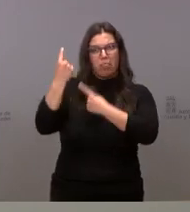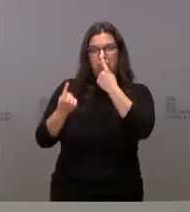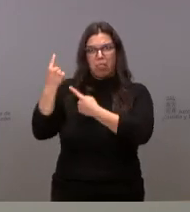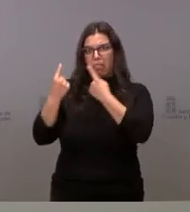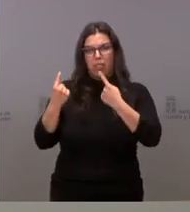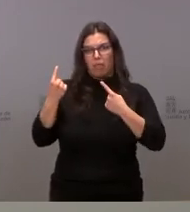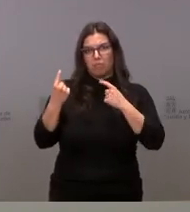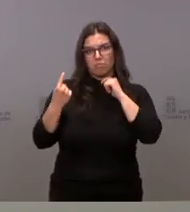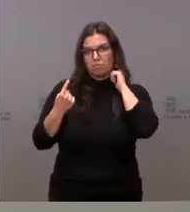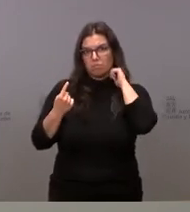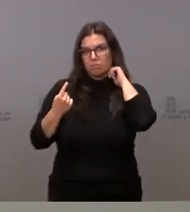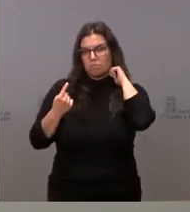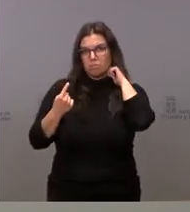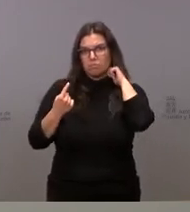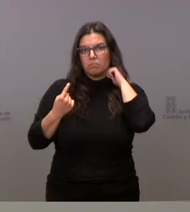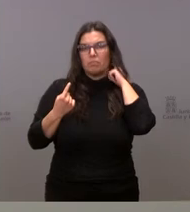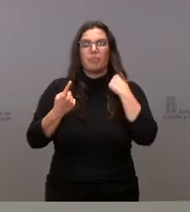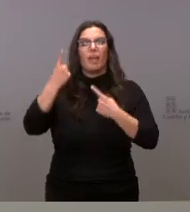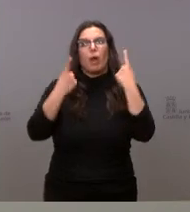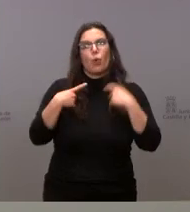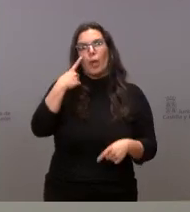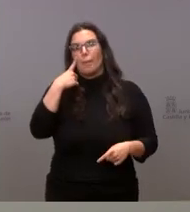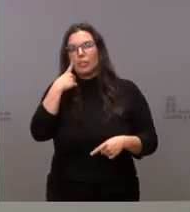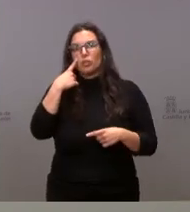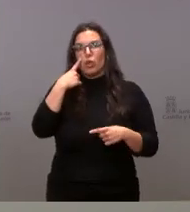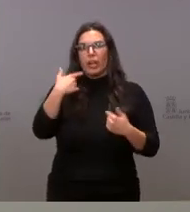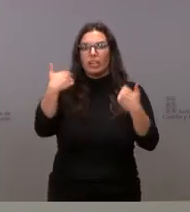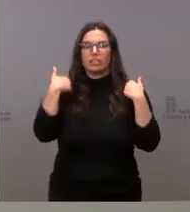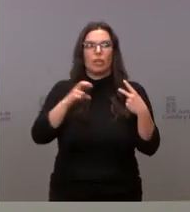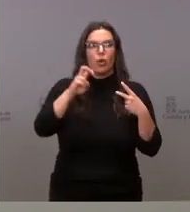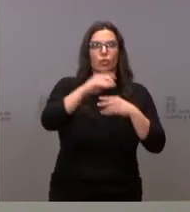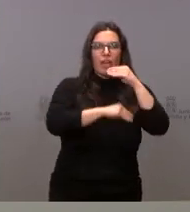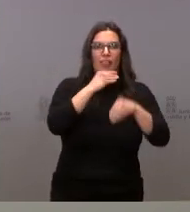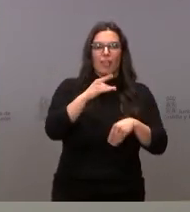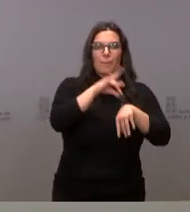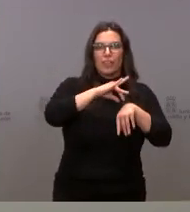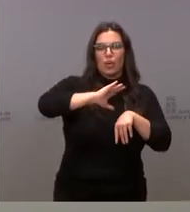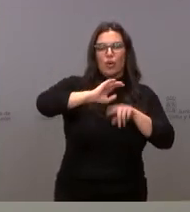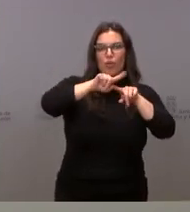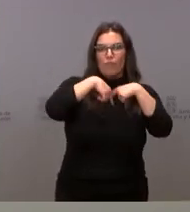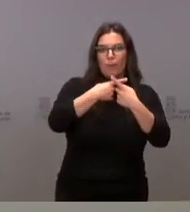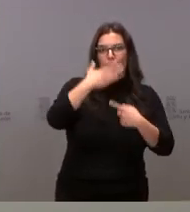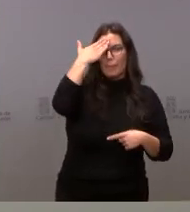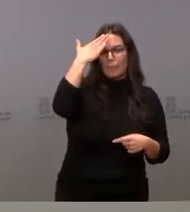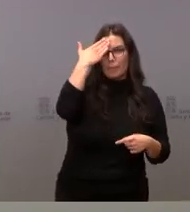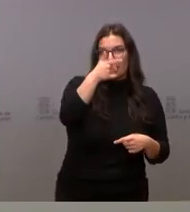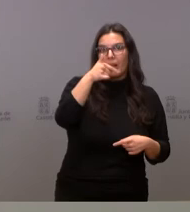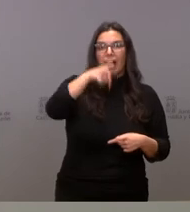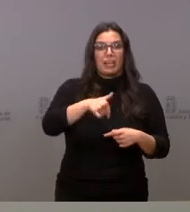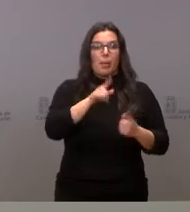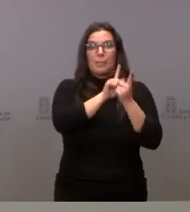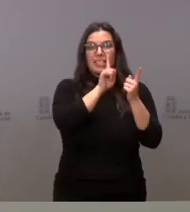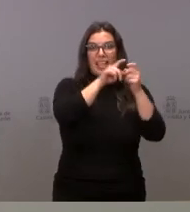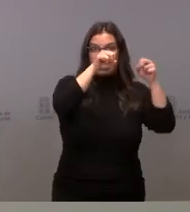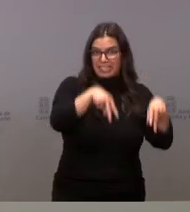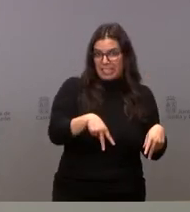actúan o de los inspectores otras actúan los médicos de familia pero siempre es la presencialidad aquí ya no teníamos la presencialidad y ahora lo que